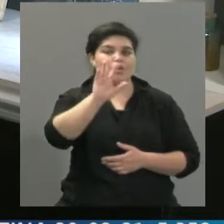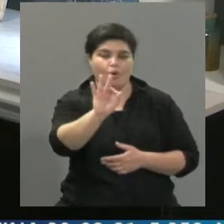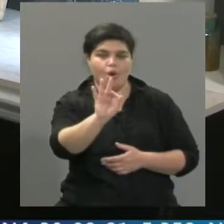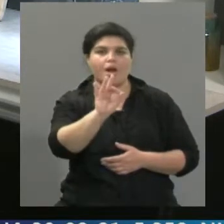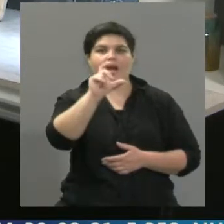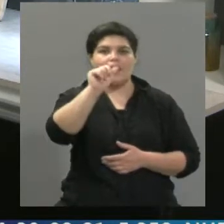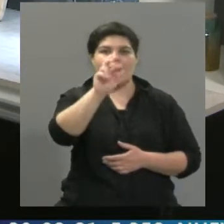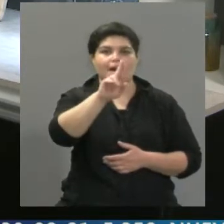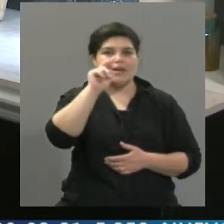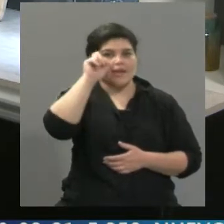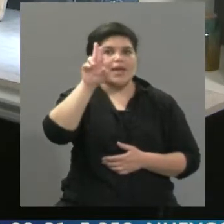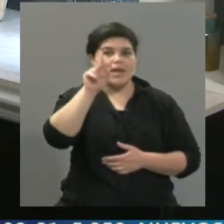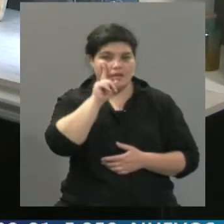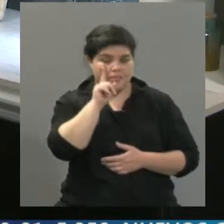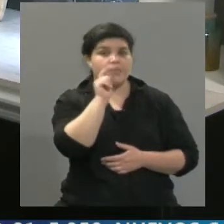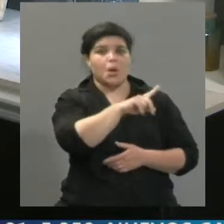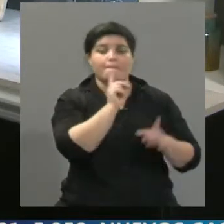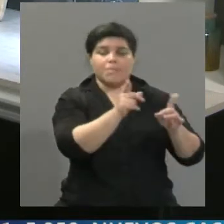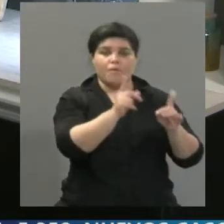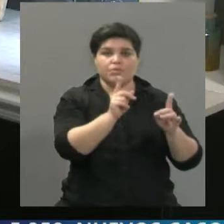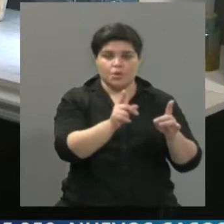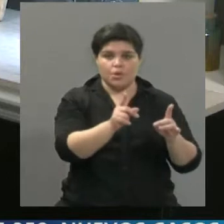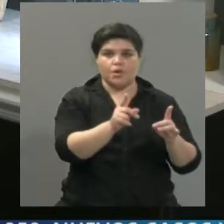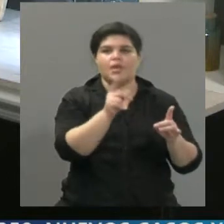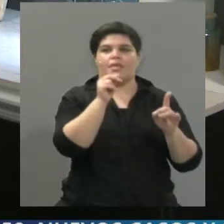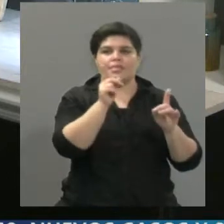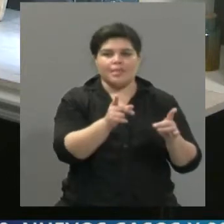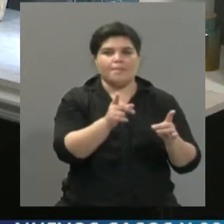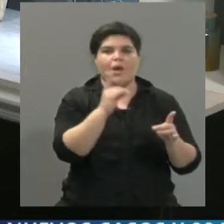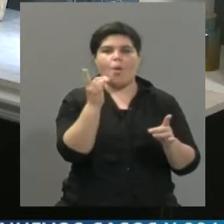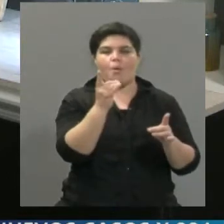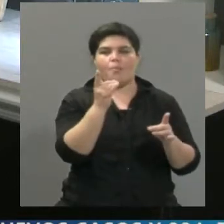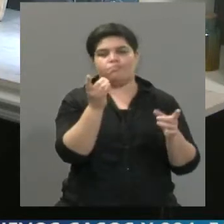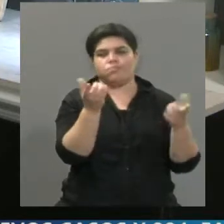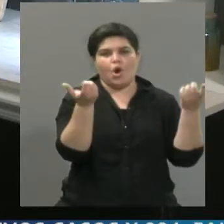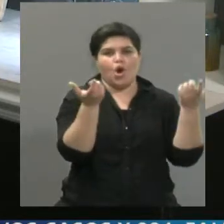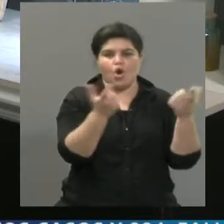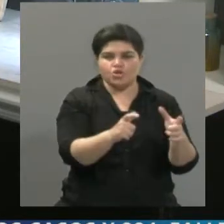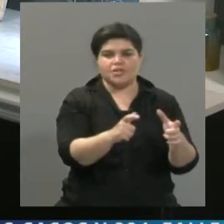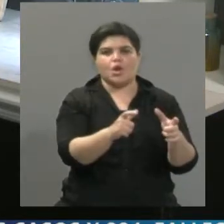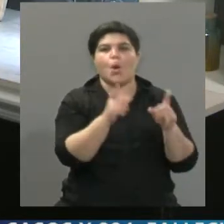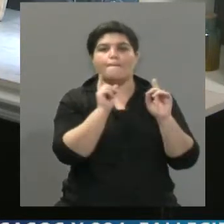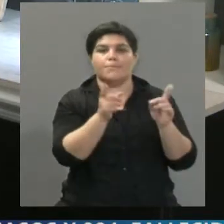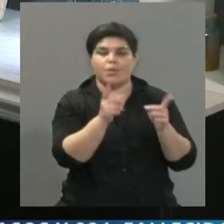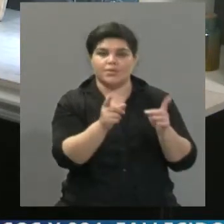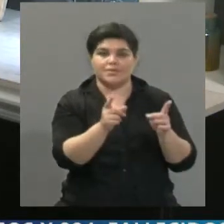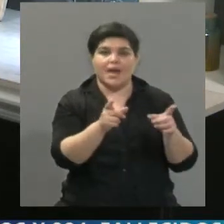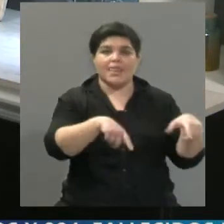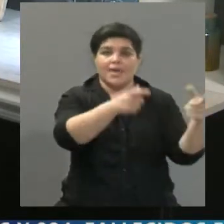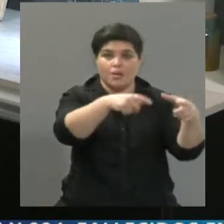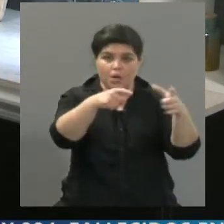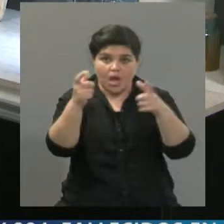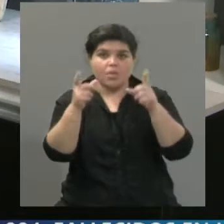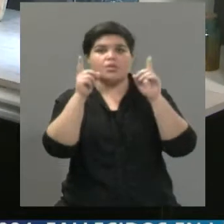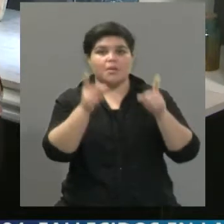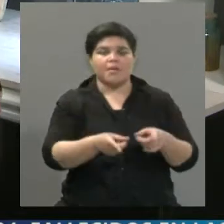de la Facultad de Ciencias Agrarias y presidente del Consejo Provincial de Defensa del Arbolado Público. Me